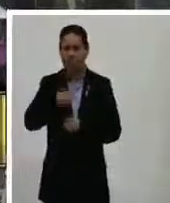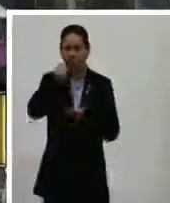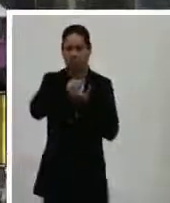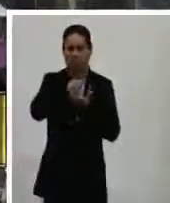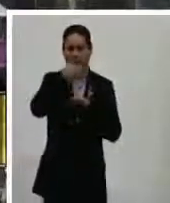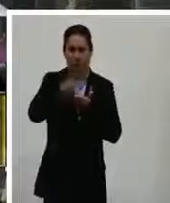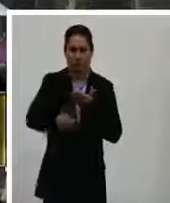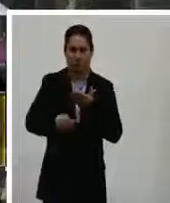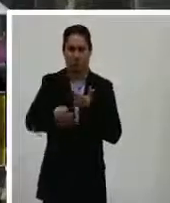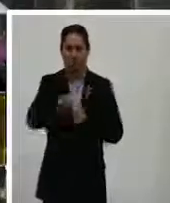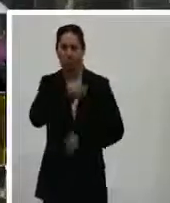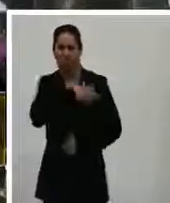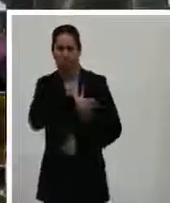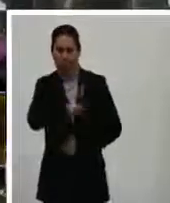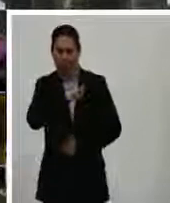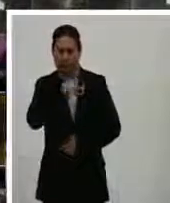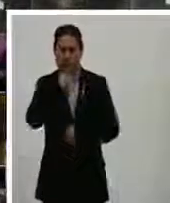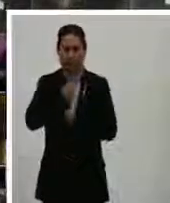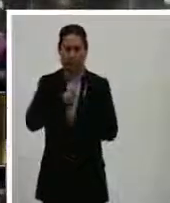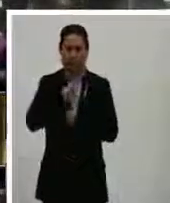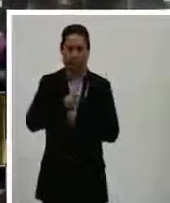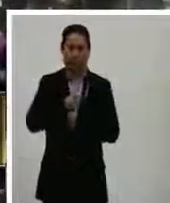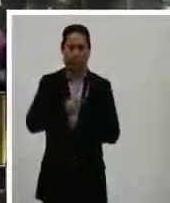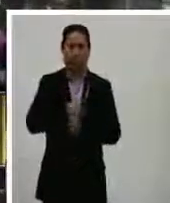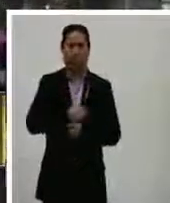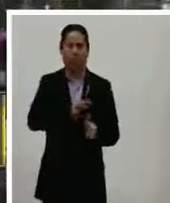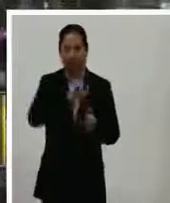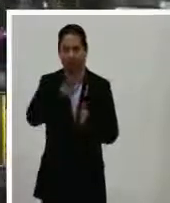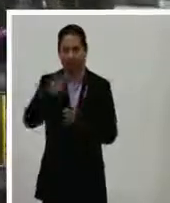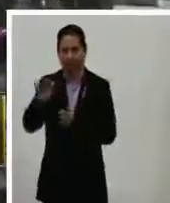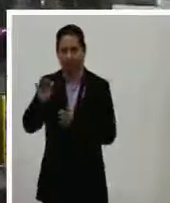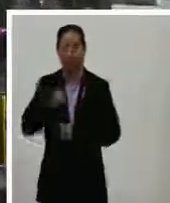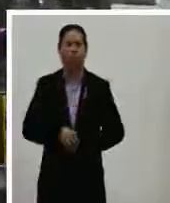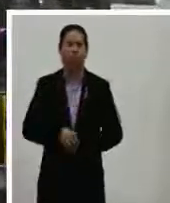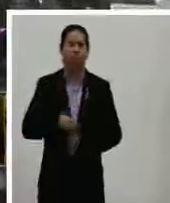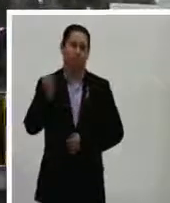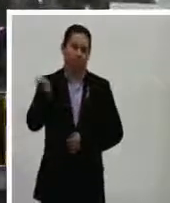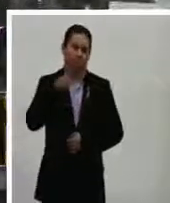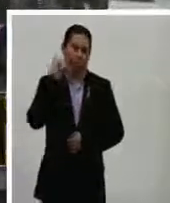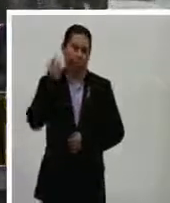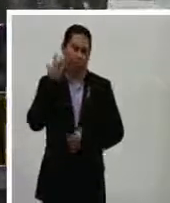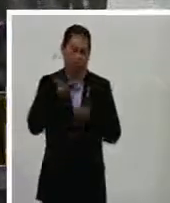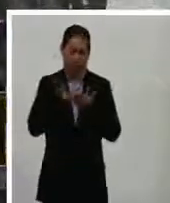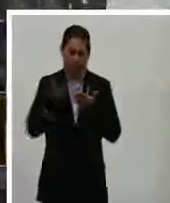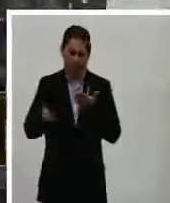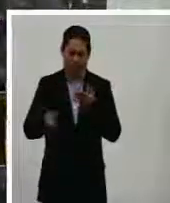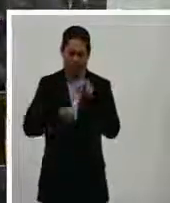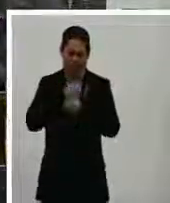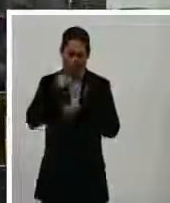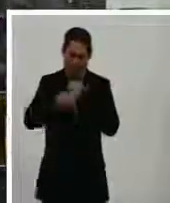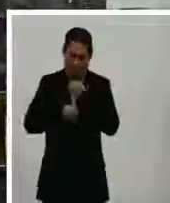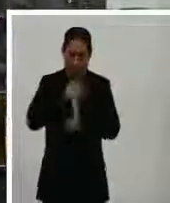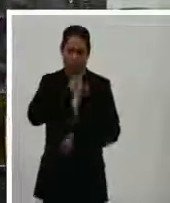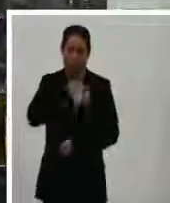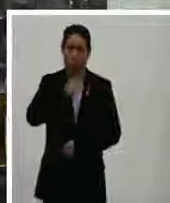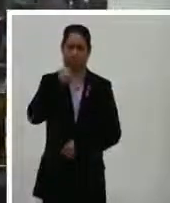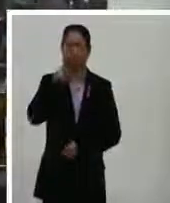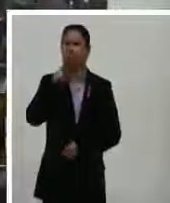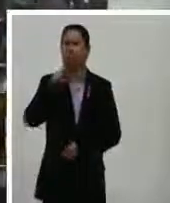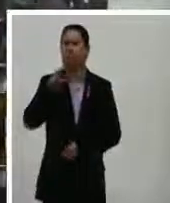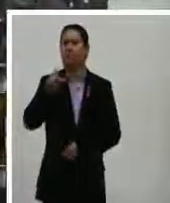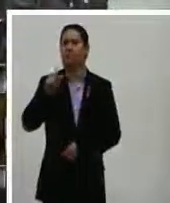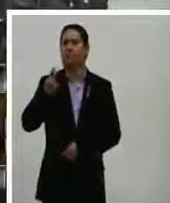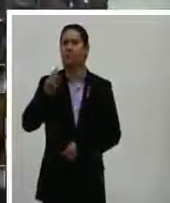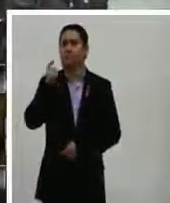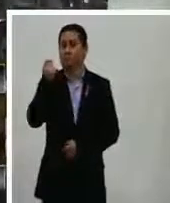en lo general honorable asamblea va a discutirse el dictamen en lo particular si